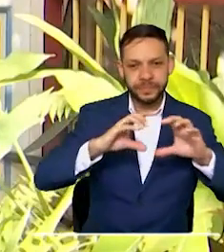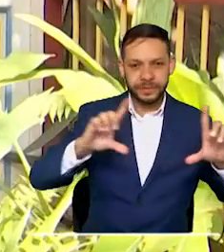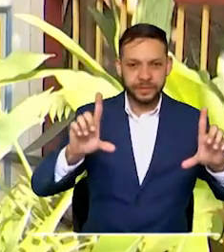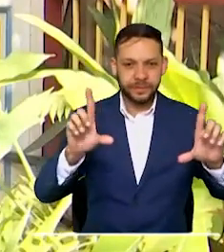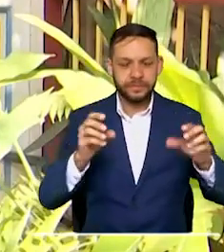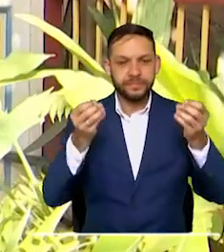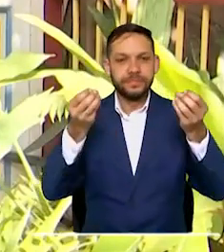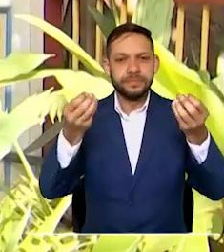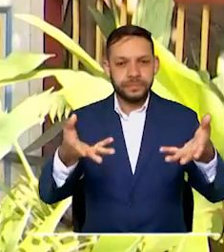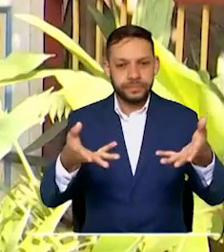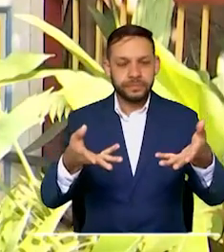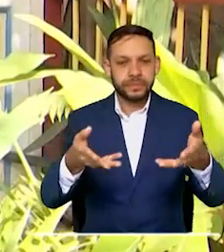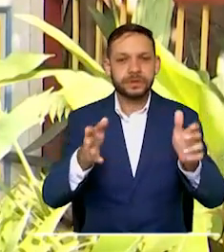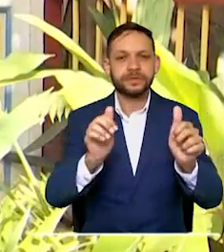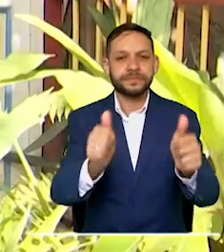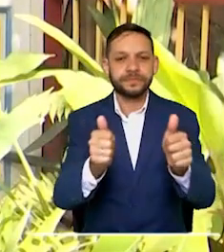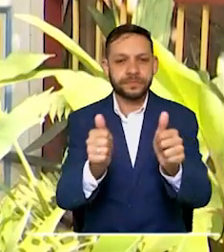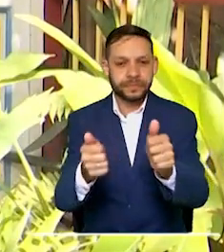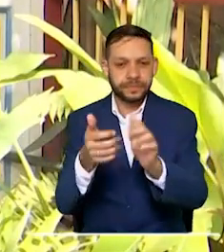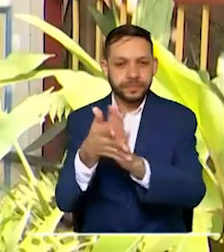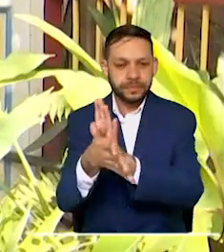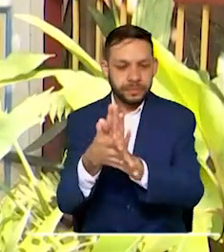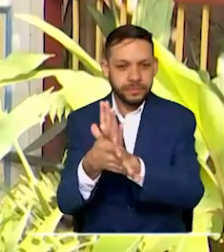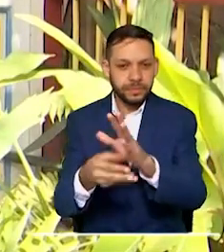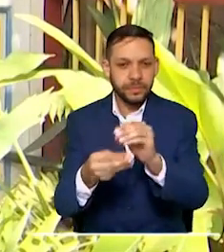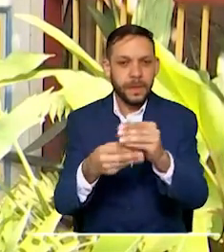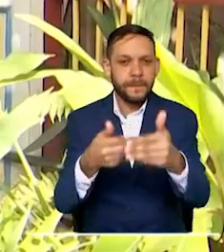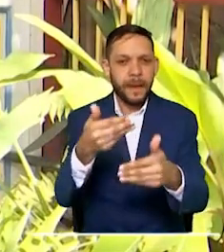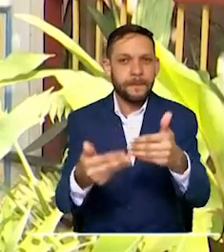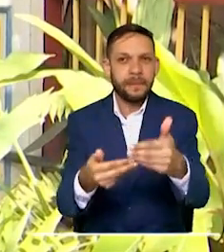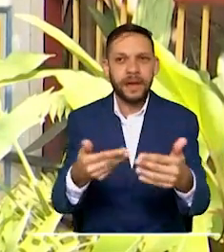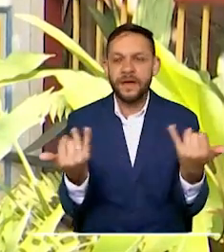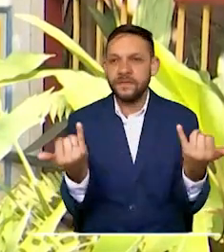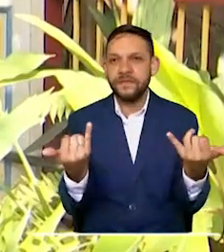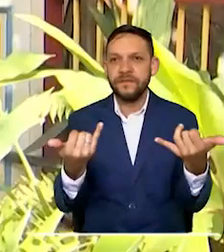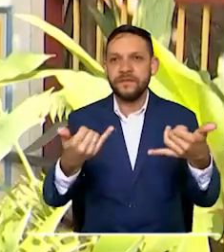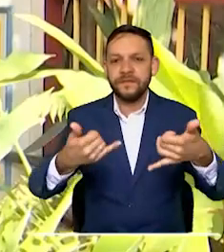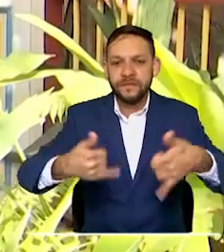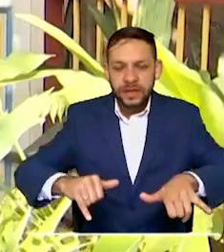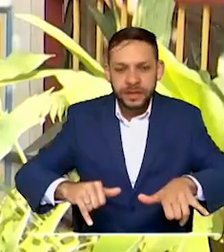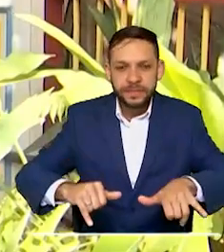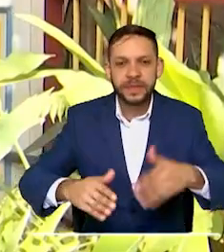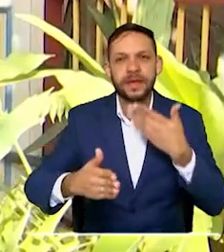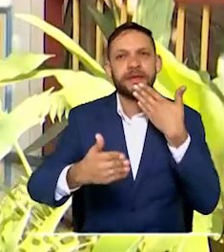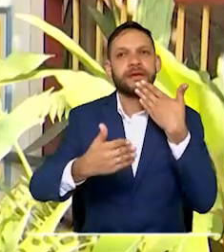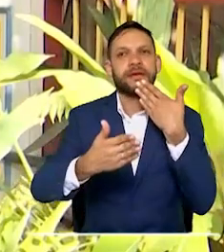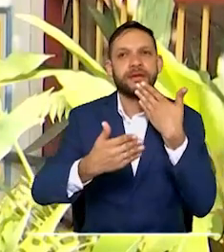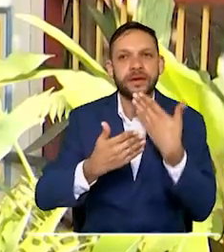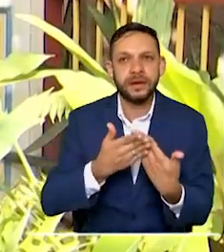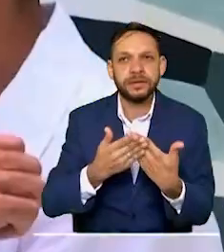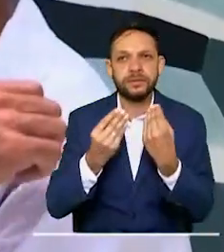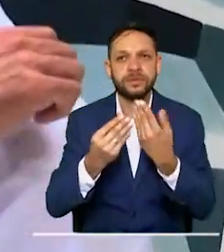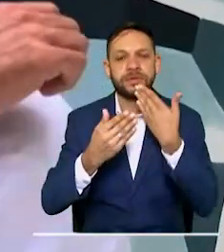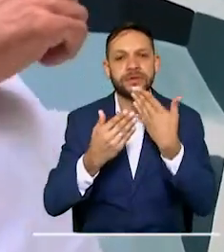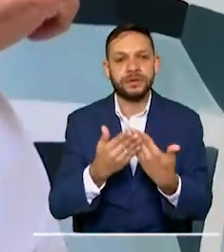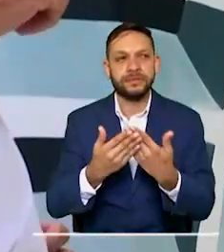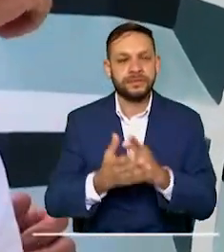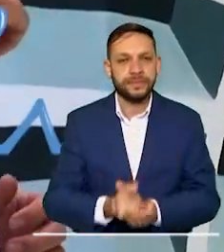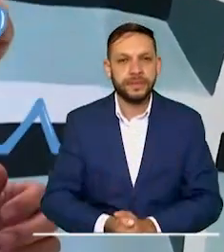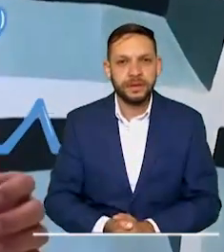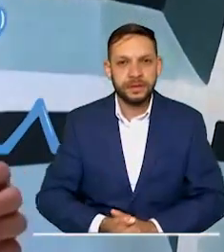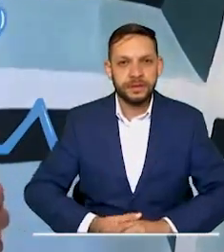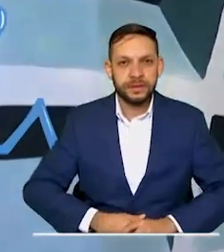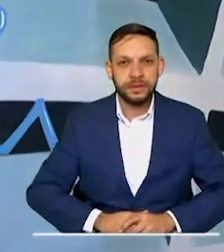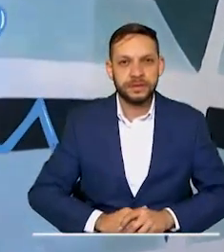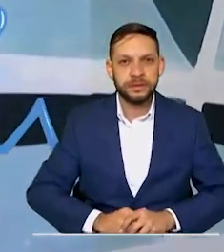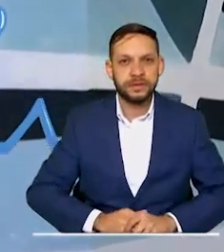con ustedes y de informar y continuar con el proceso de la sanación. Nos vemos en una próxima oportunidad. Hasta luego.